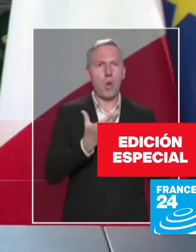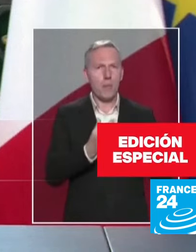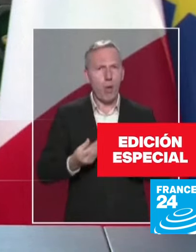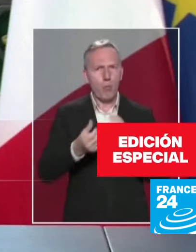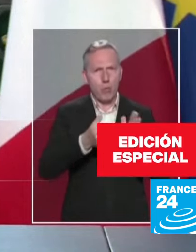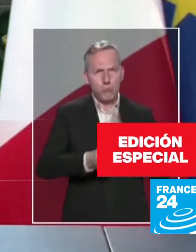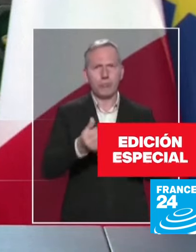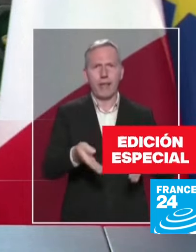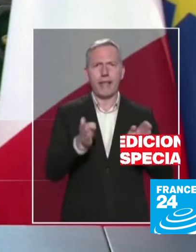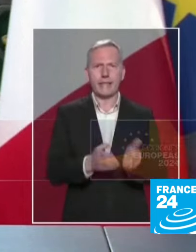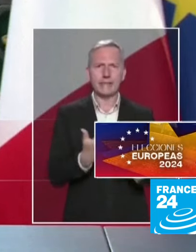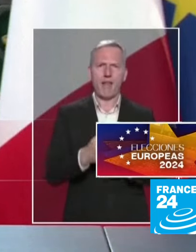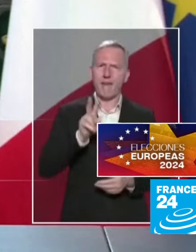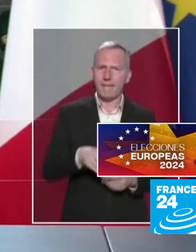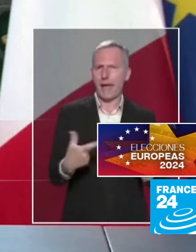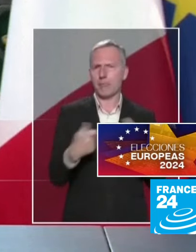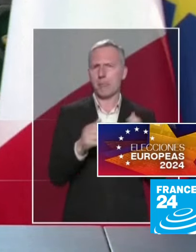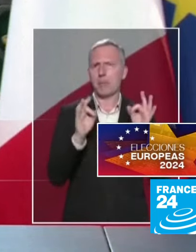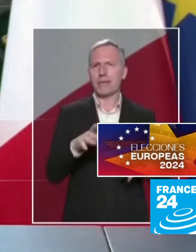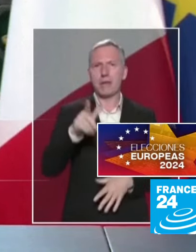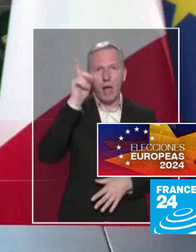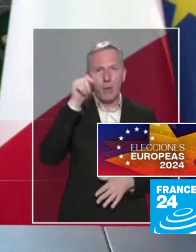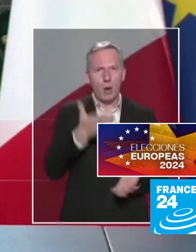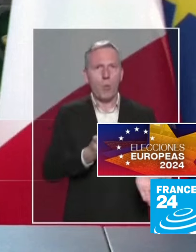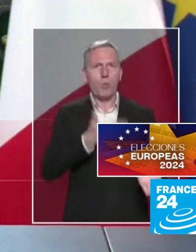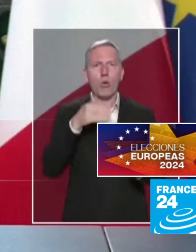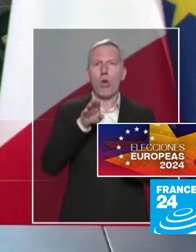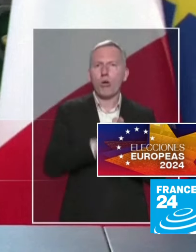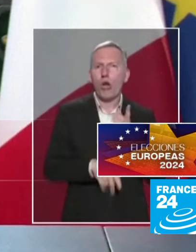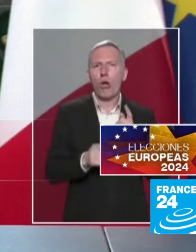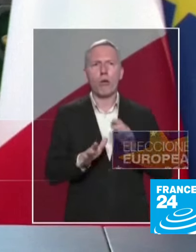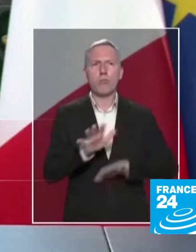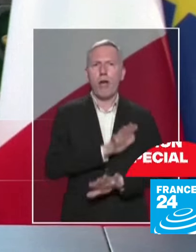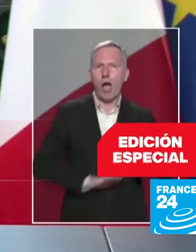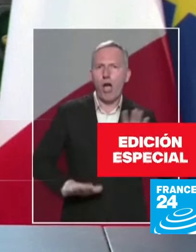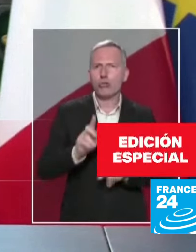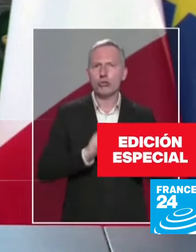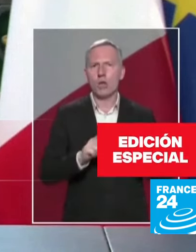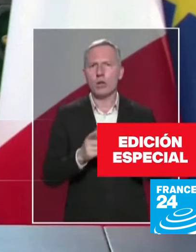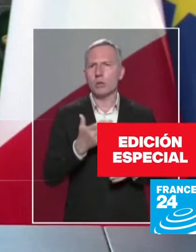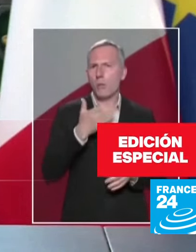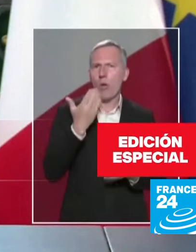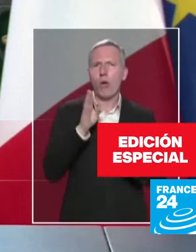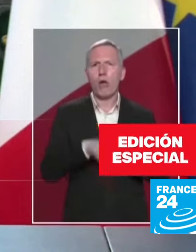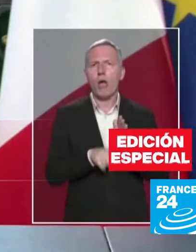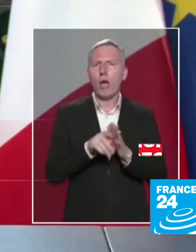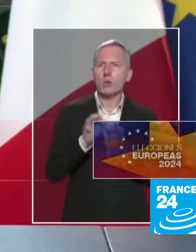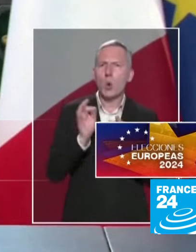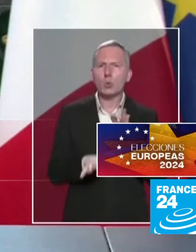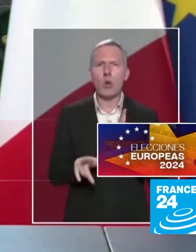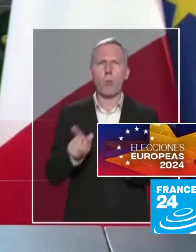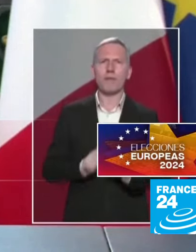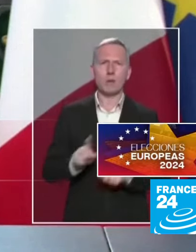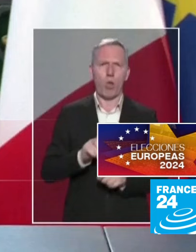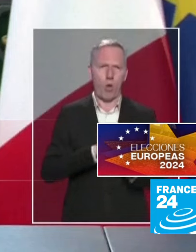presidente que se puso en aprietos recordemos incluso que en esas legislativas la izquierda hizo una alianza que se llamaba la